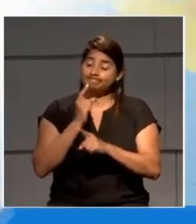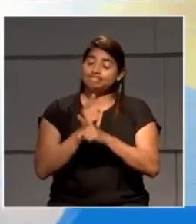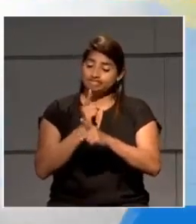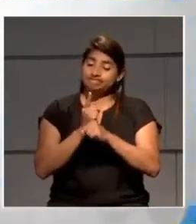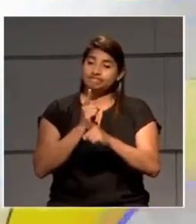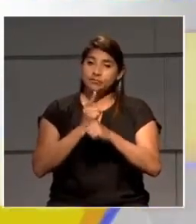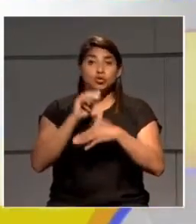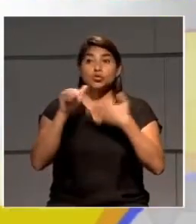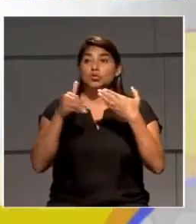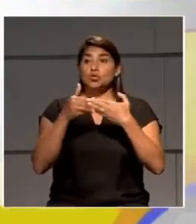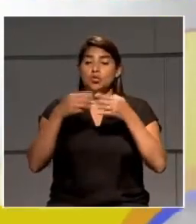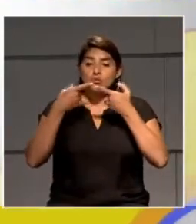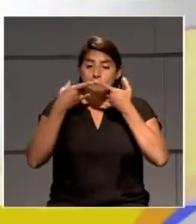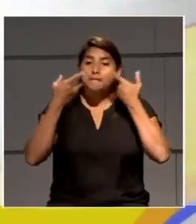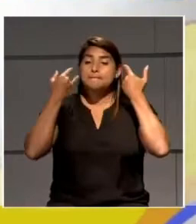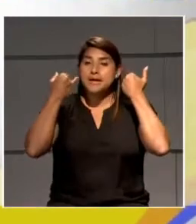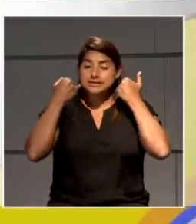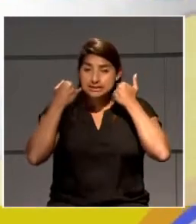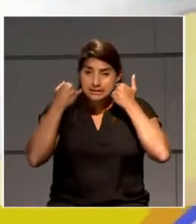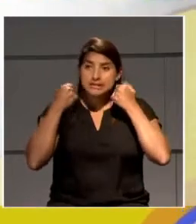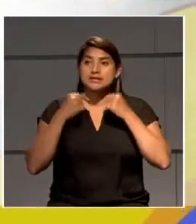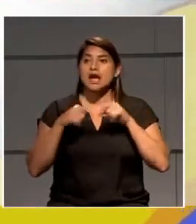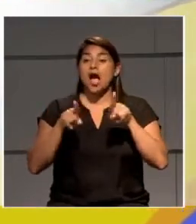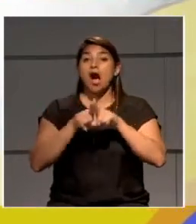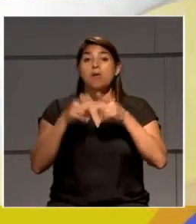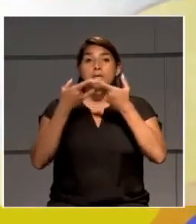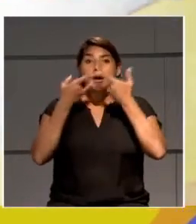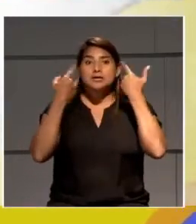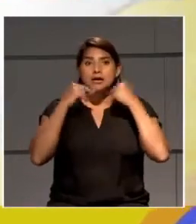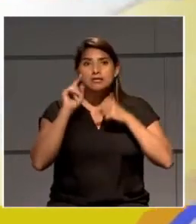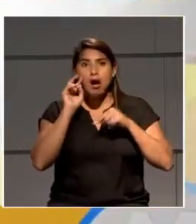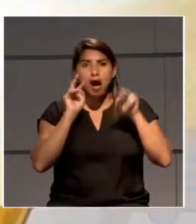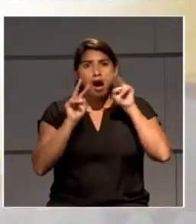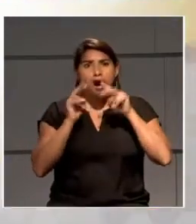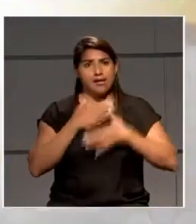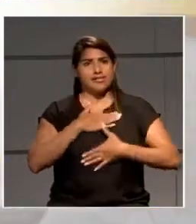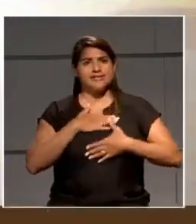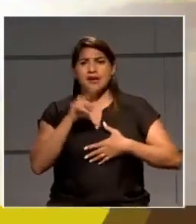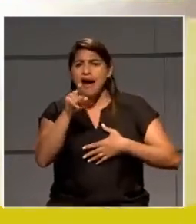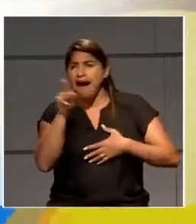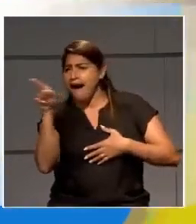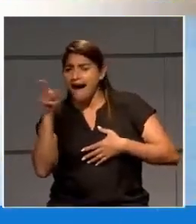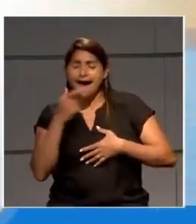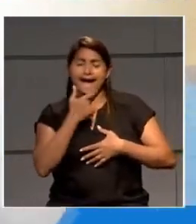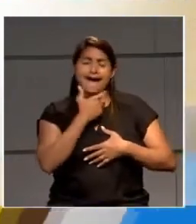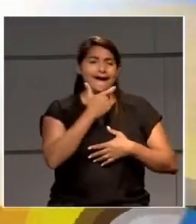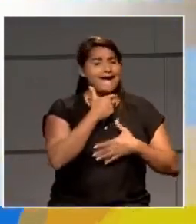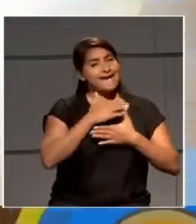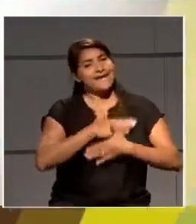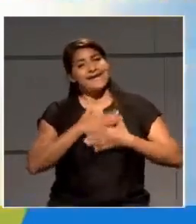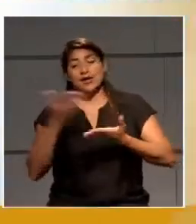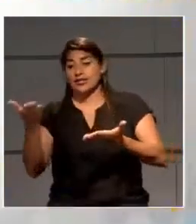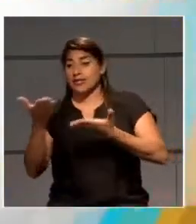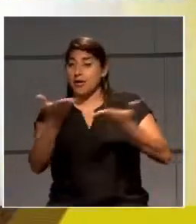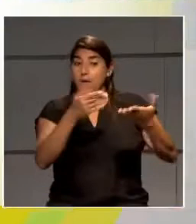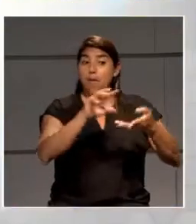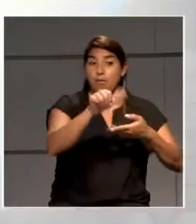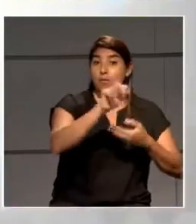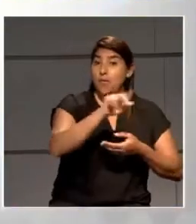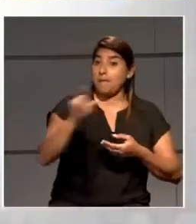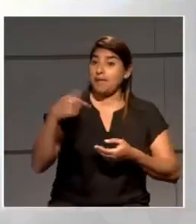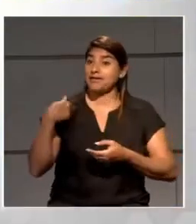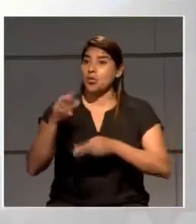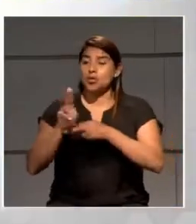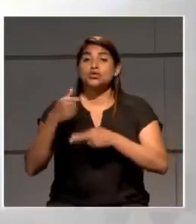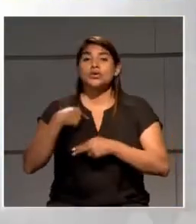Exactamente, todos andamos con mascarilla y ahora hay unas mascarillas muy divertidas, entonces nos reímos mucho con las mascarillas que llevan los demás.